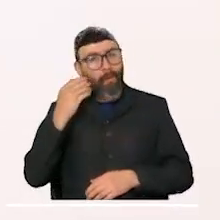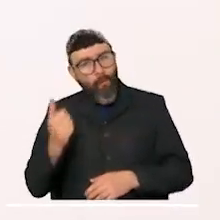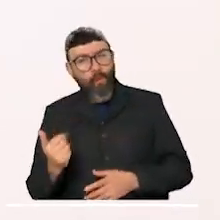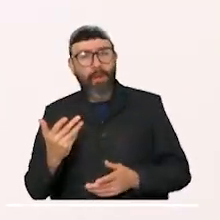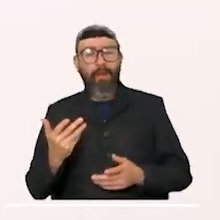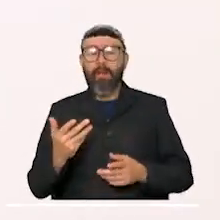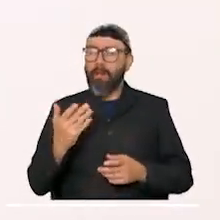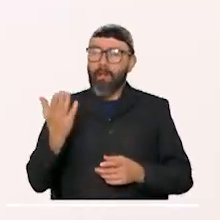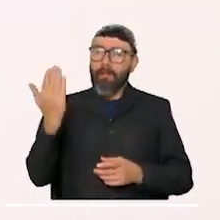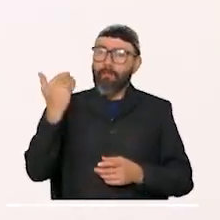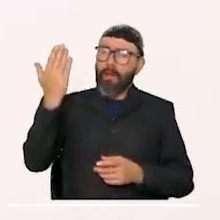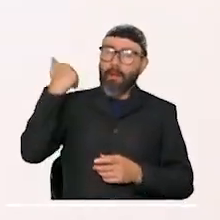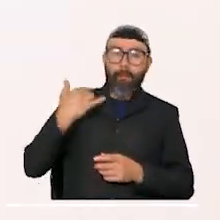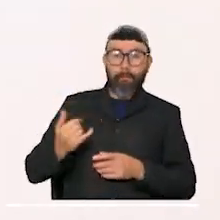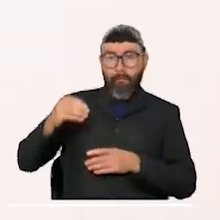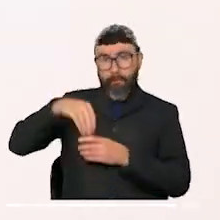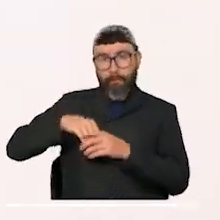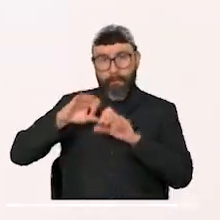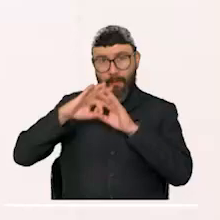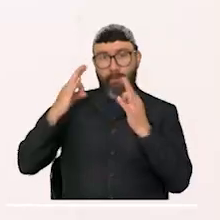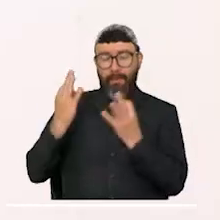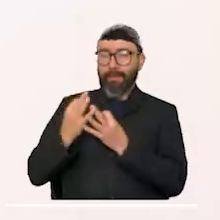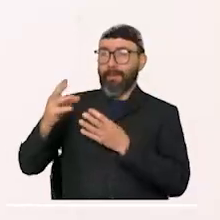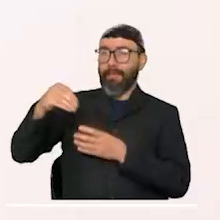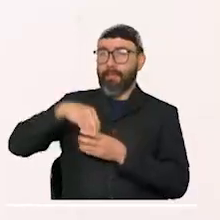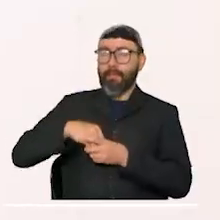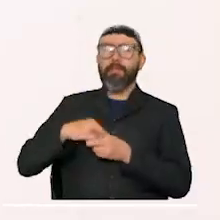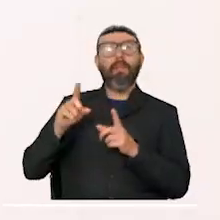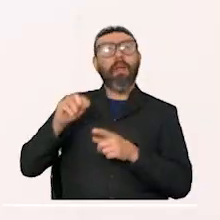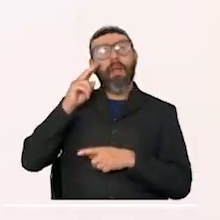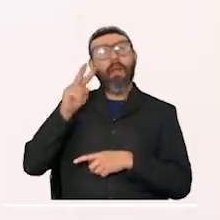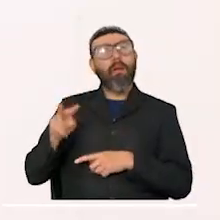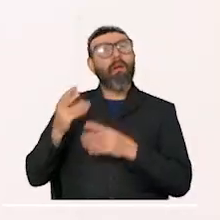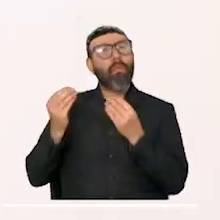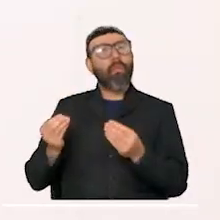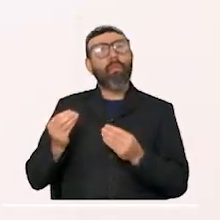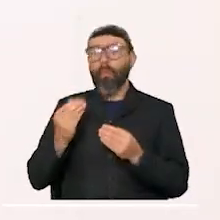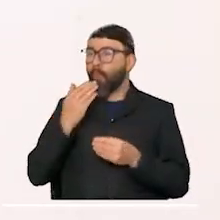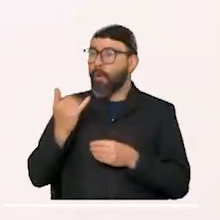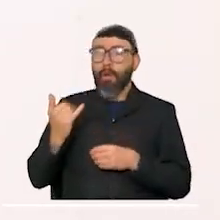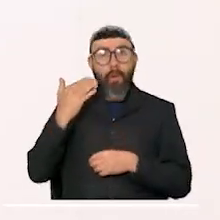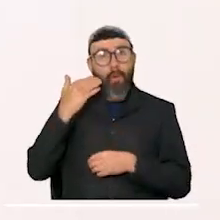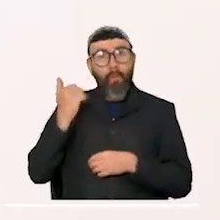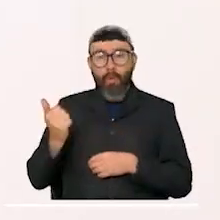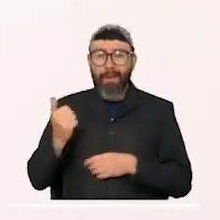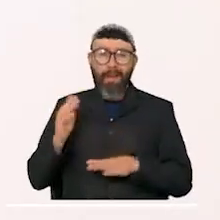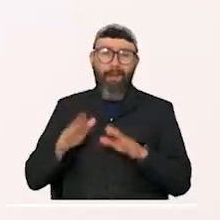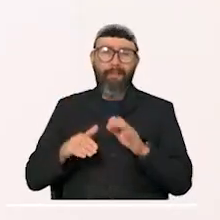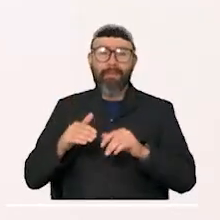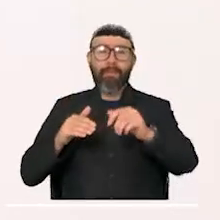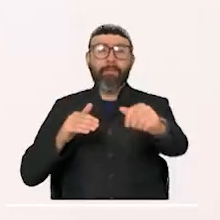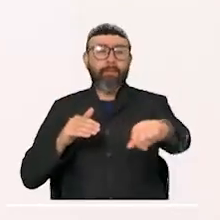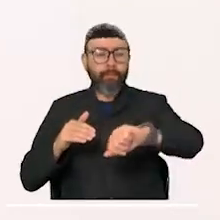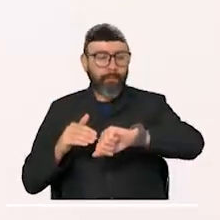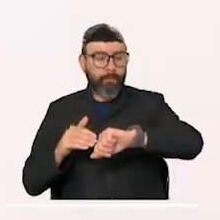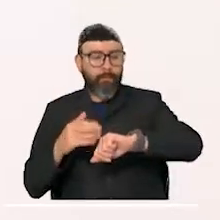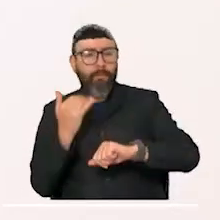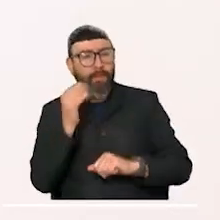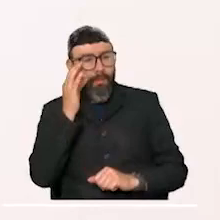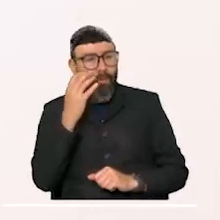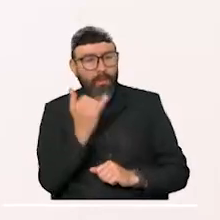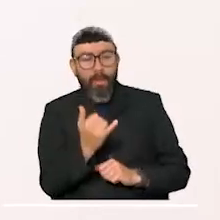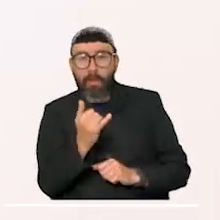todas las ancestras de nuestra familia y se ve mucho que cuando las mujeres tienen una mala relación con esa parte femenina